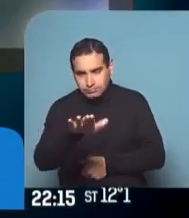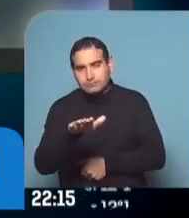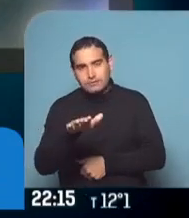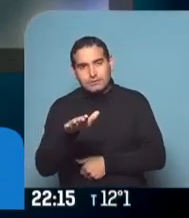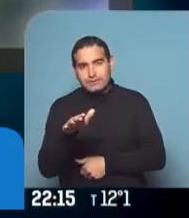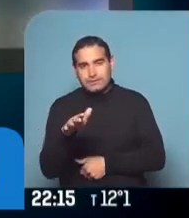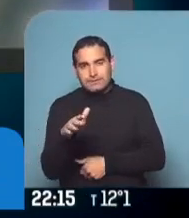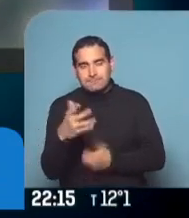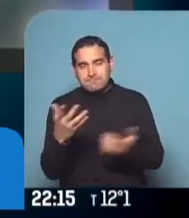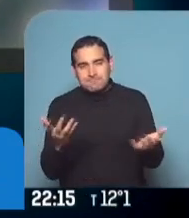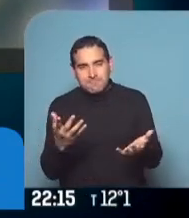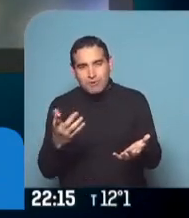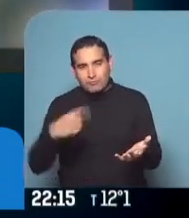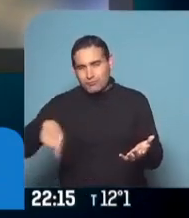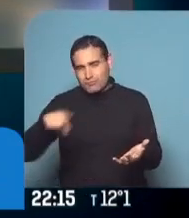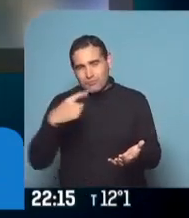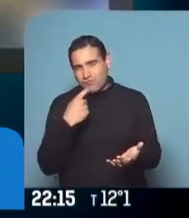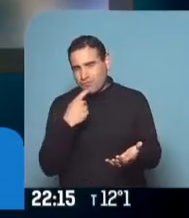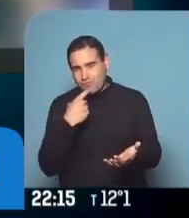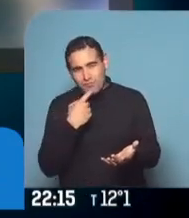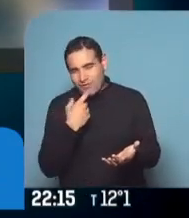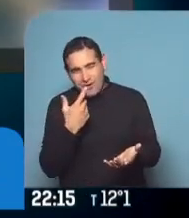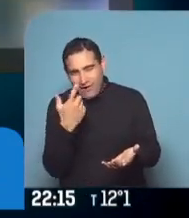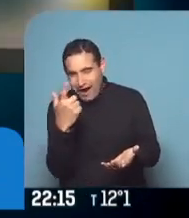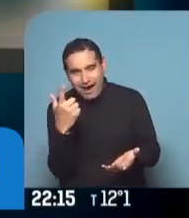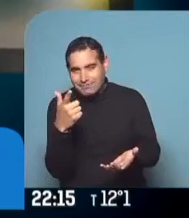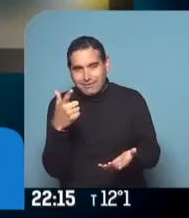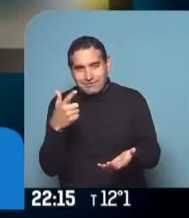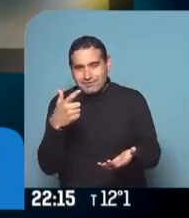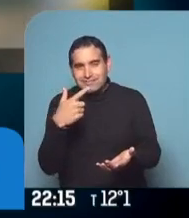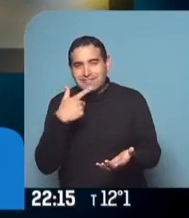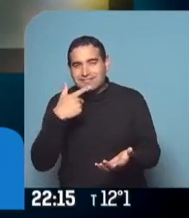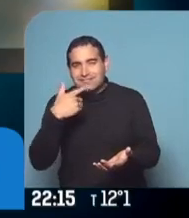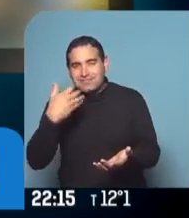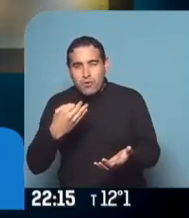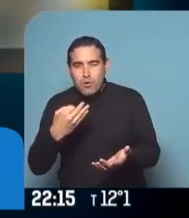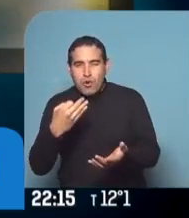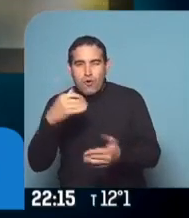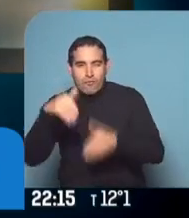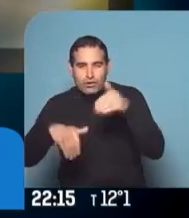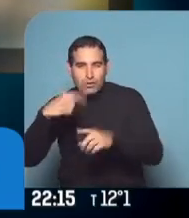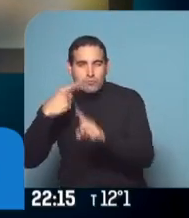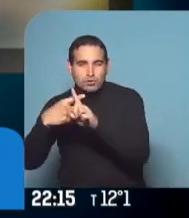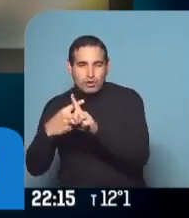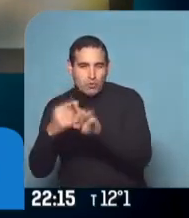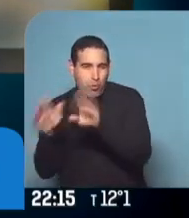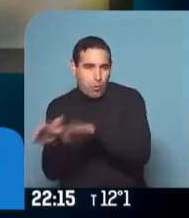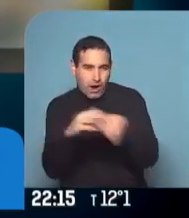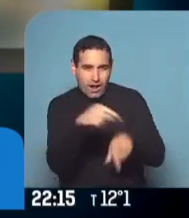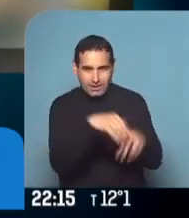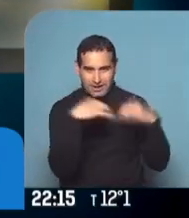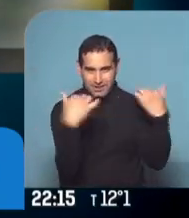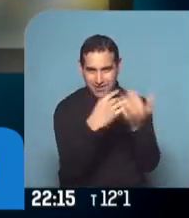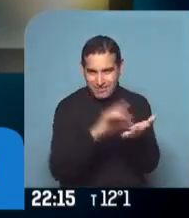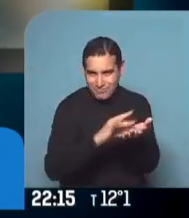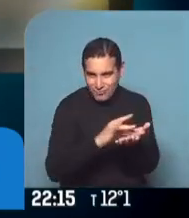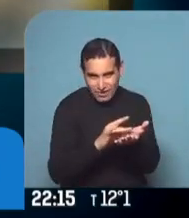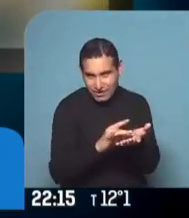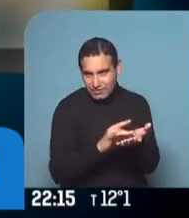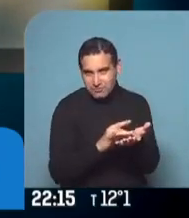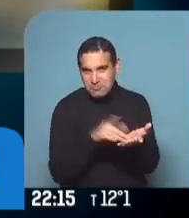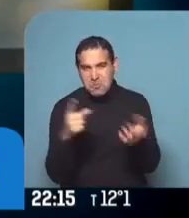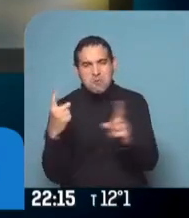Casi nadie duda de que el resultado va a ser similar, semejante al que ya tuvo, y pasará al Senado, donde tampoco se espera que